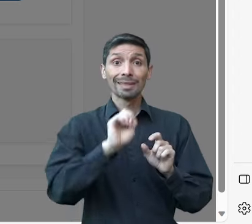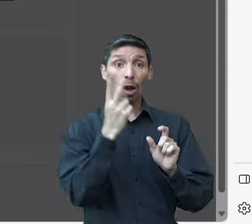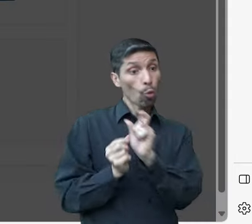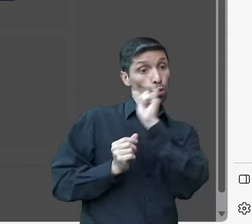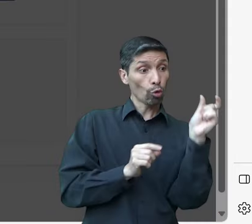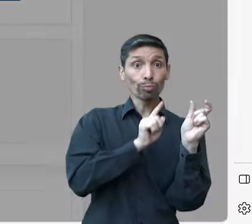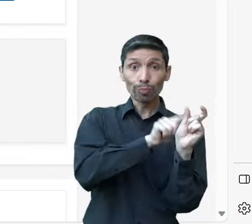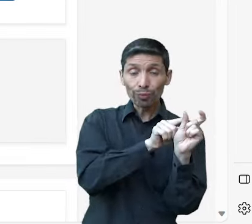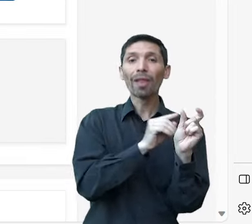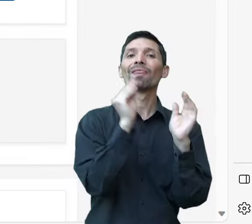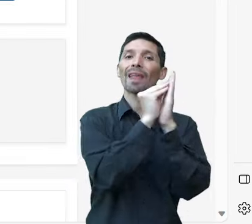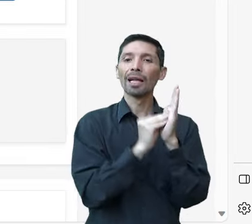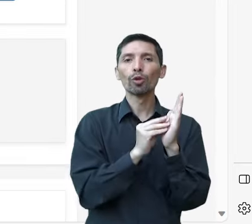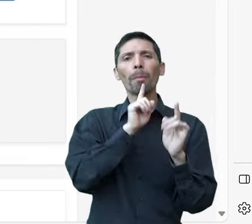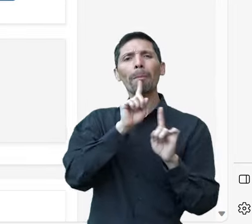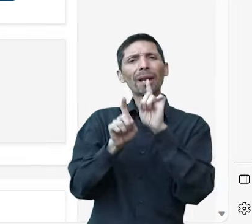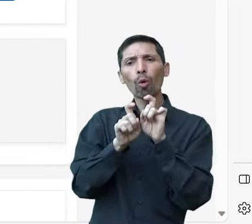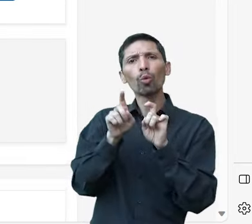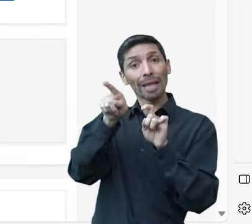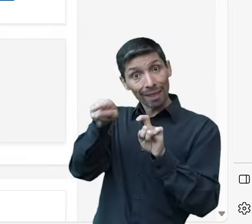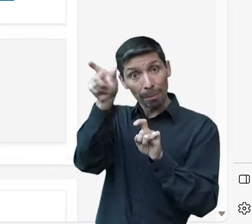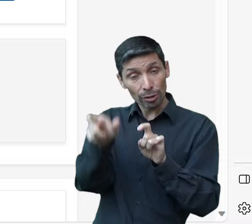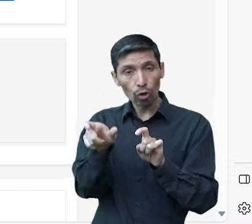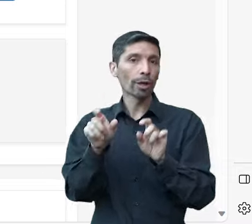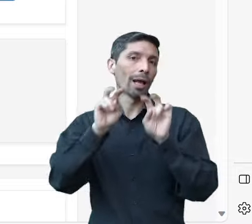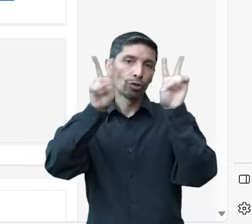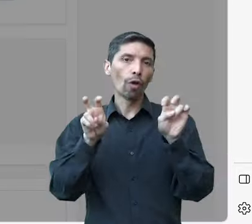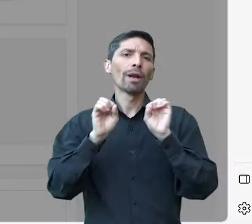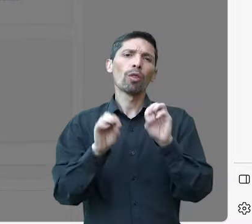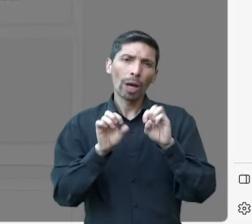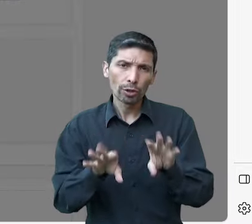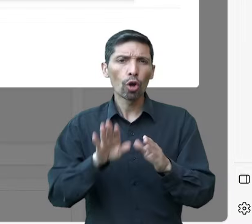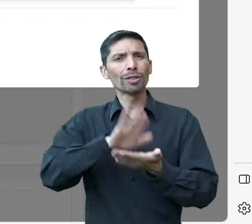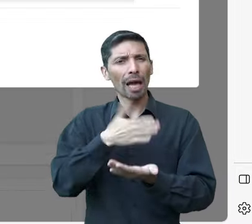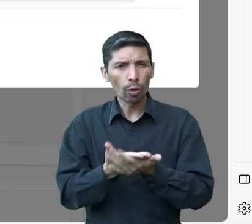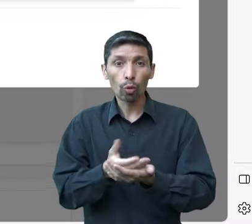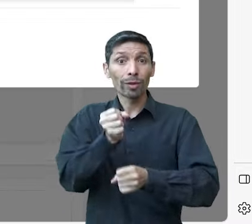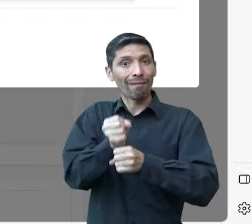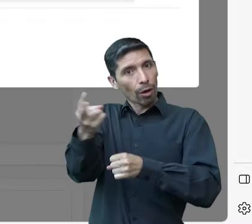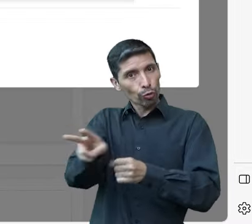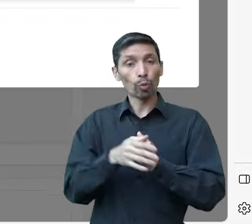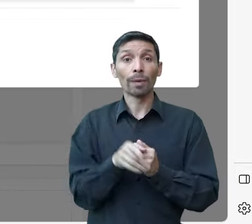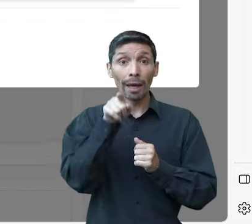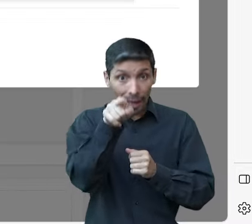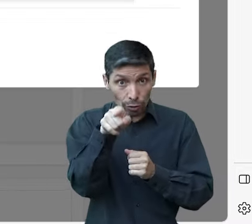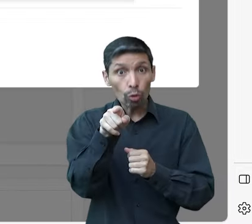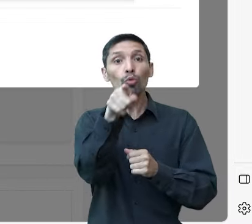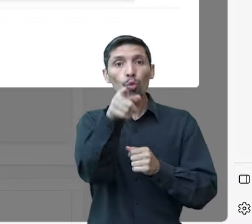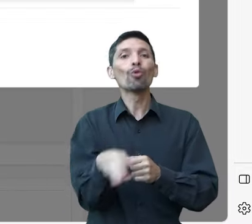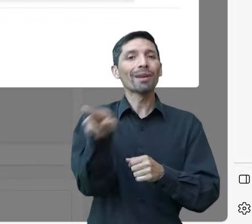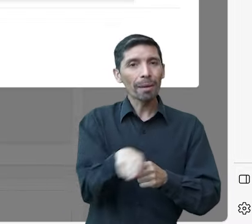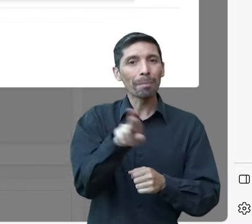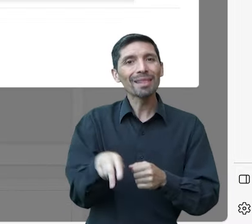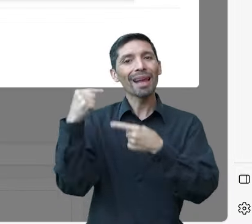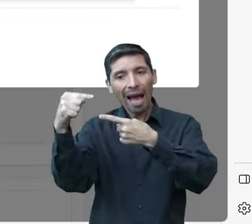0. En el botón editar datos, debes contestar preguntas referentes a educación, salud y ocupación. Esta acción